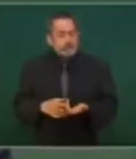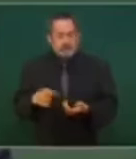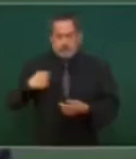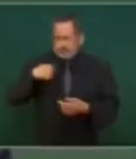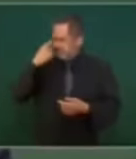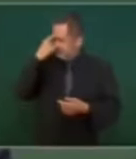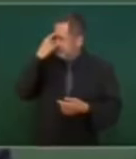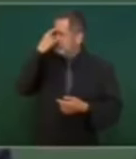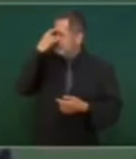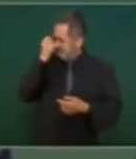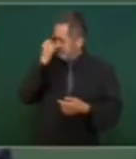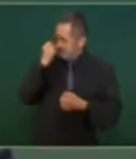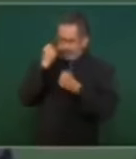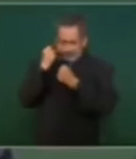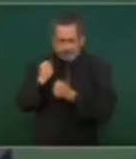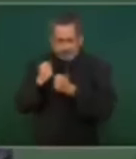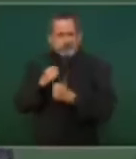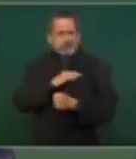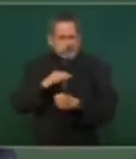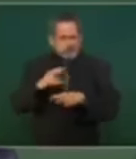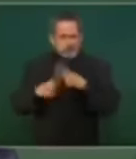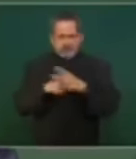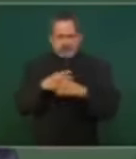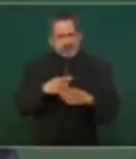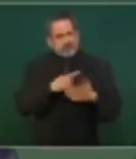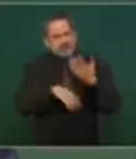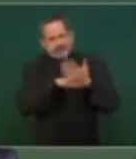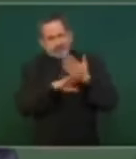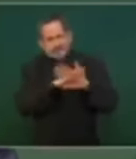se pueden correr